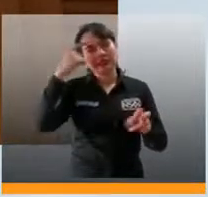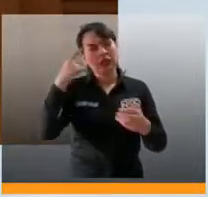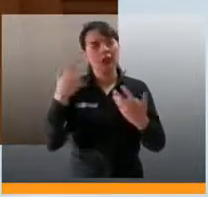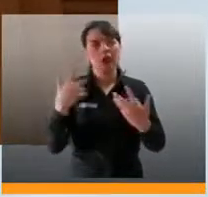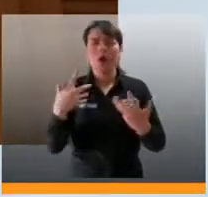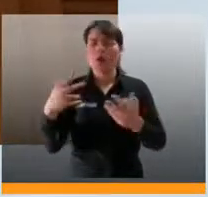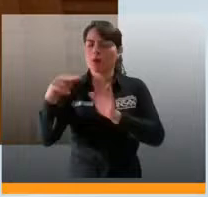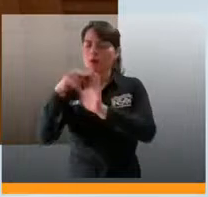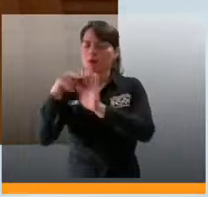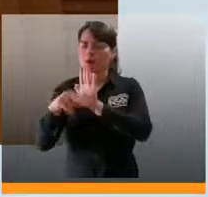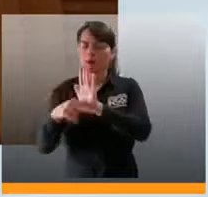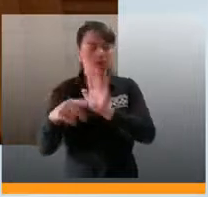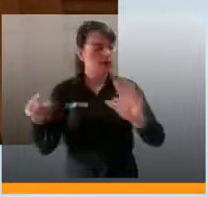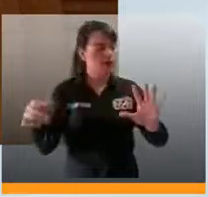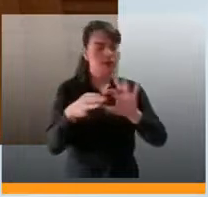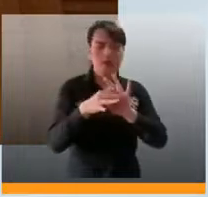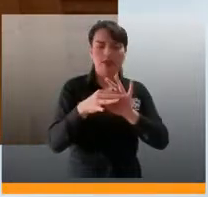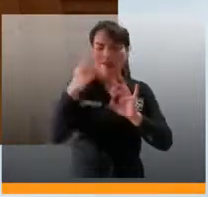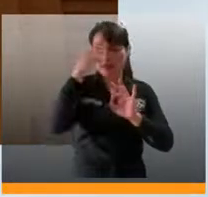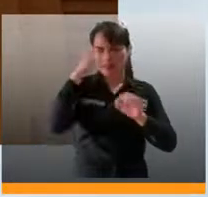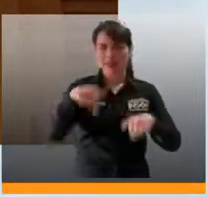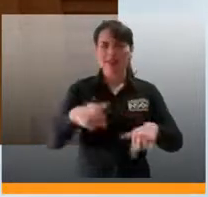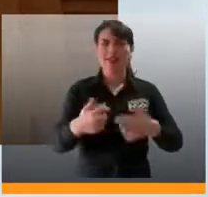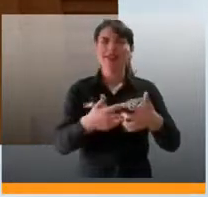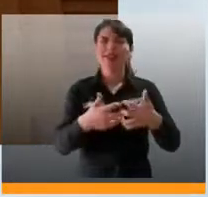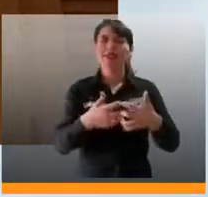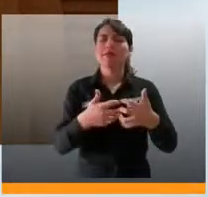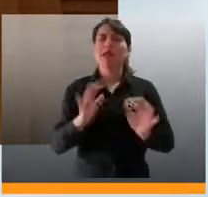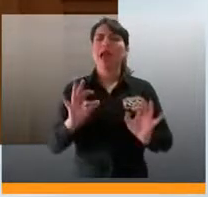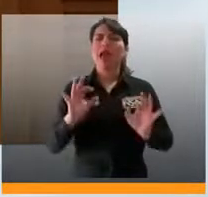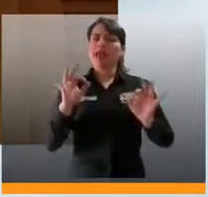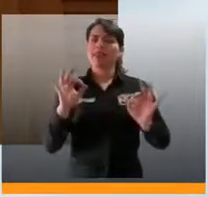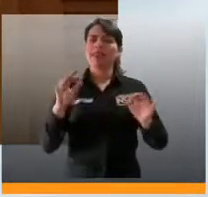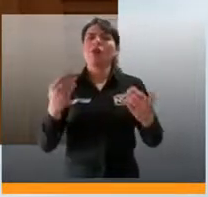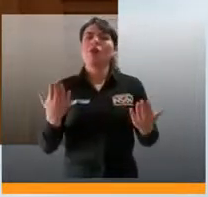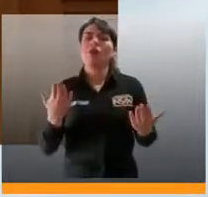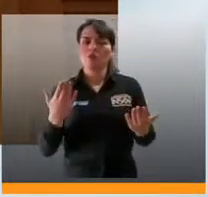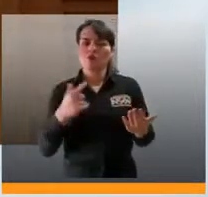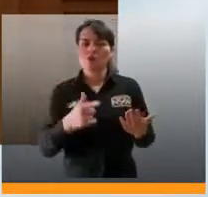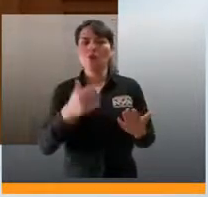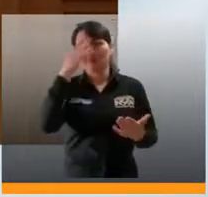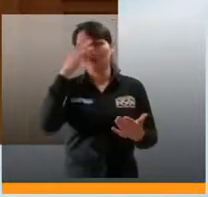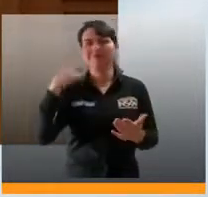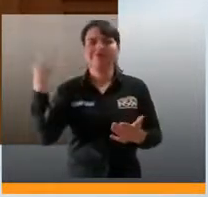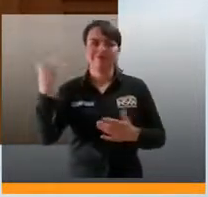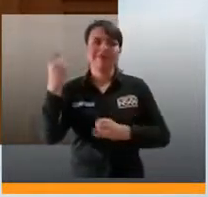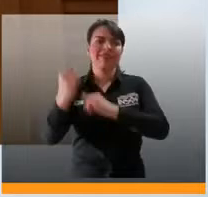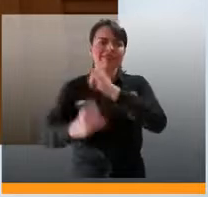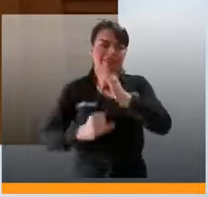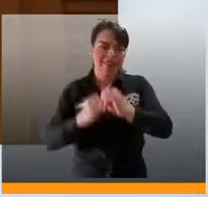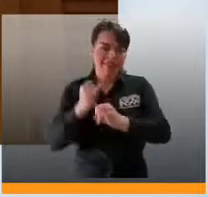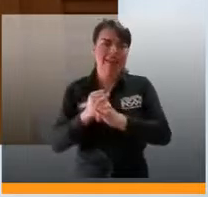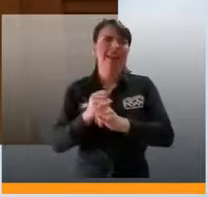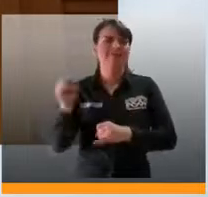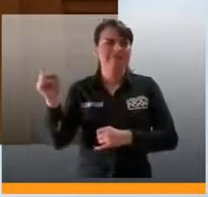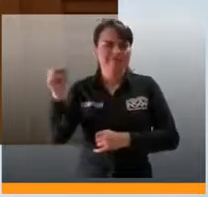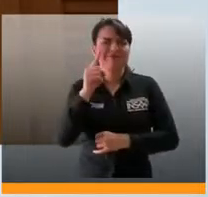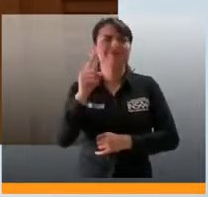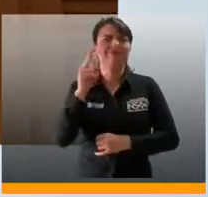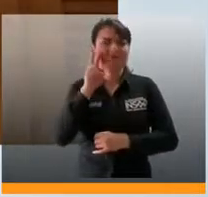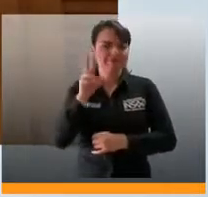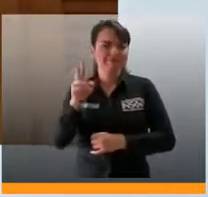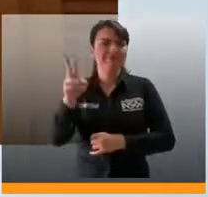normatividad colombiana en nuestro sistema de aseguramiento de la calidad a las tendencias internacionales, ya varias instituciones